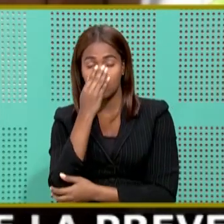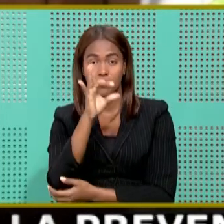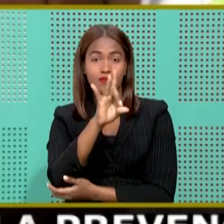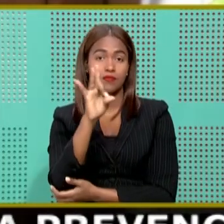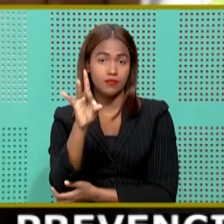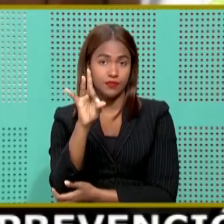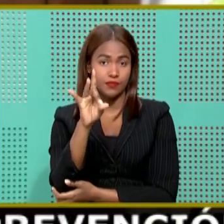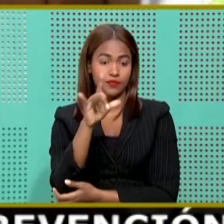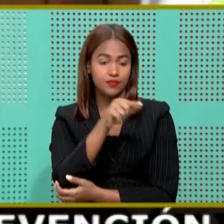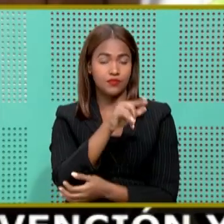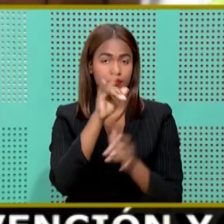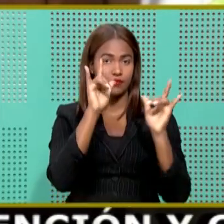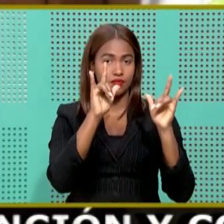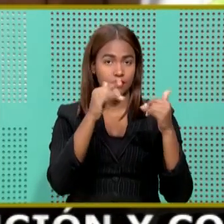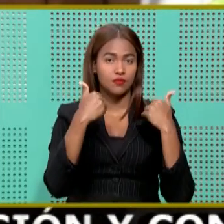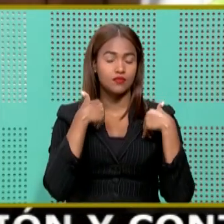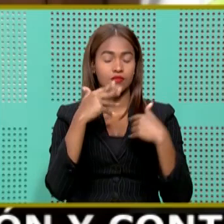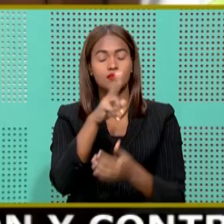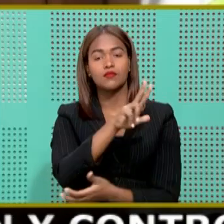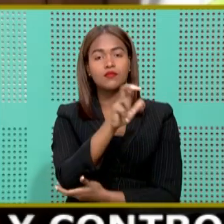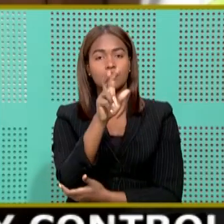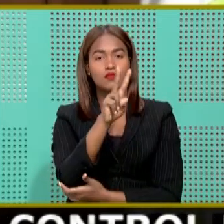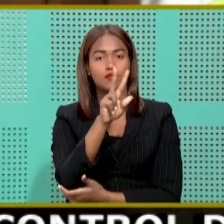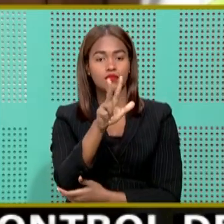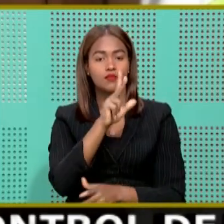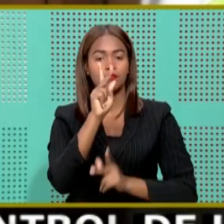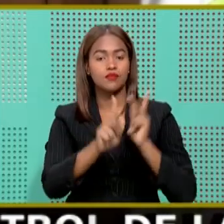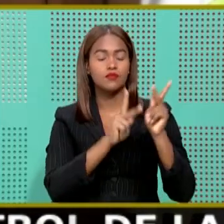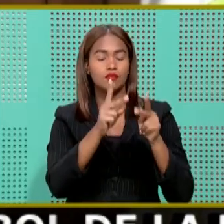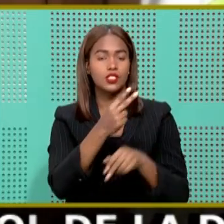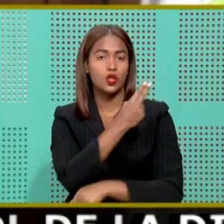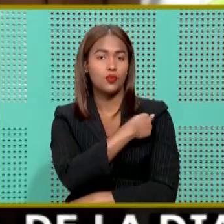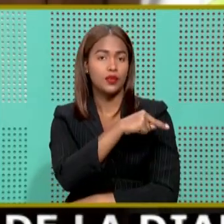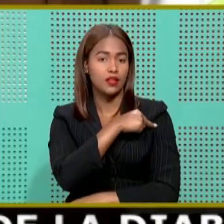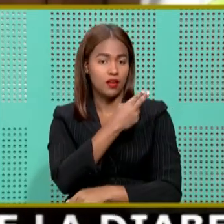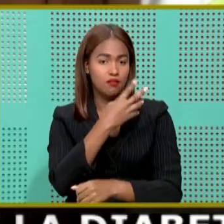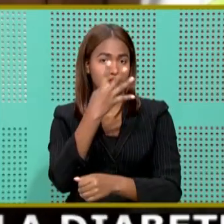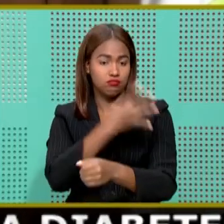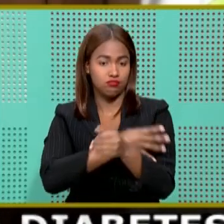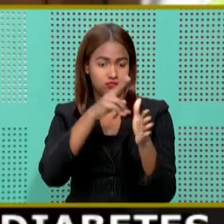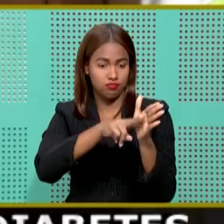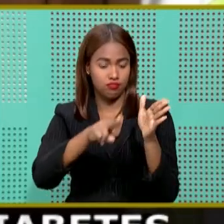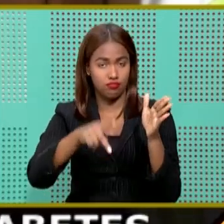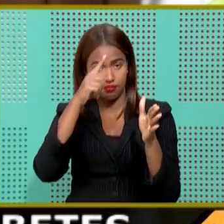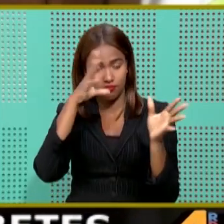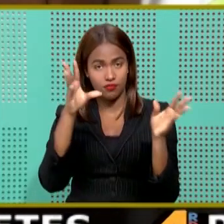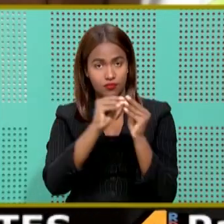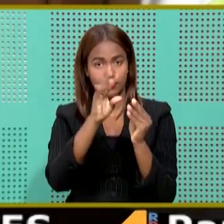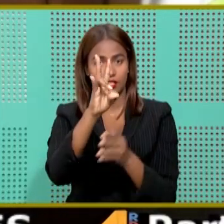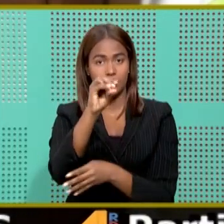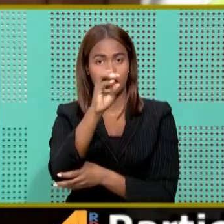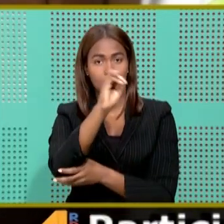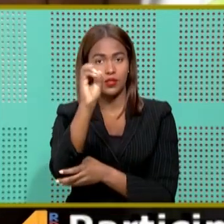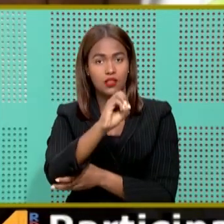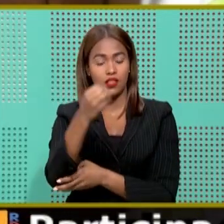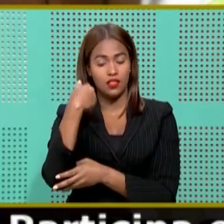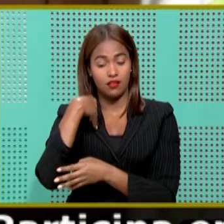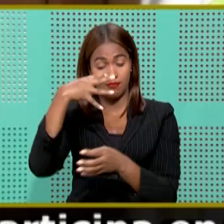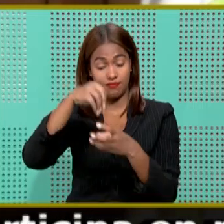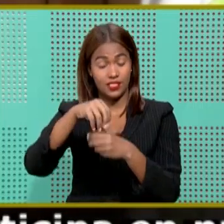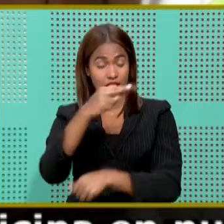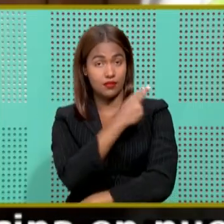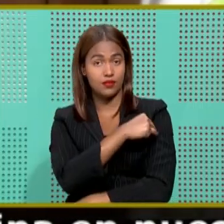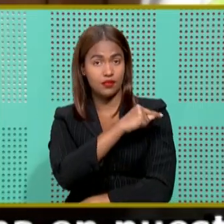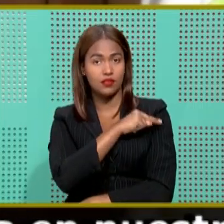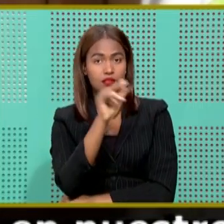En Santiago tenemos 323 personas hospitalizadas para un 70% de ocupación